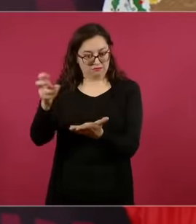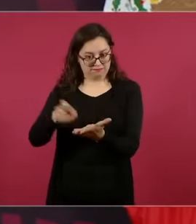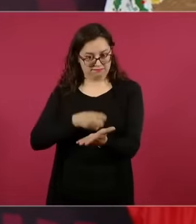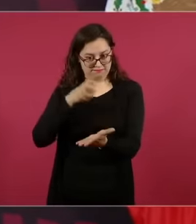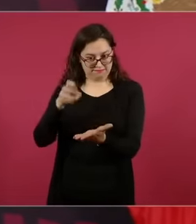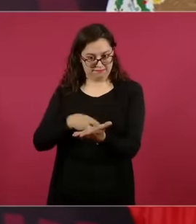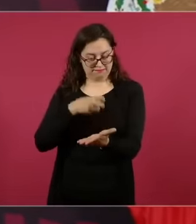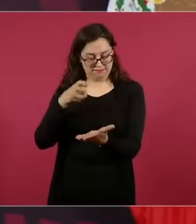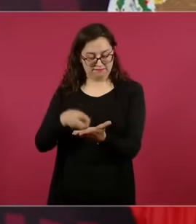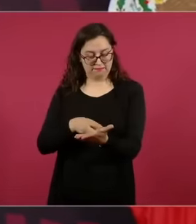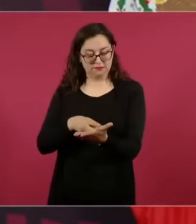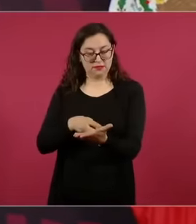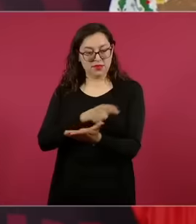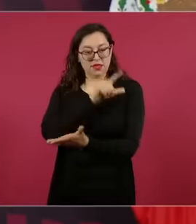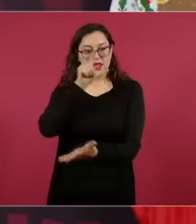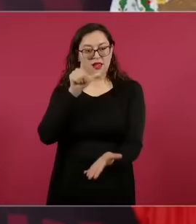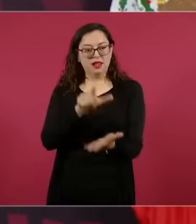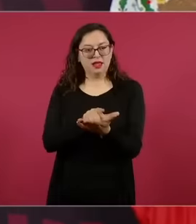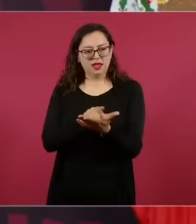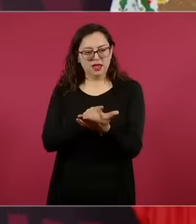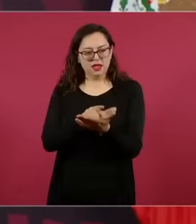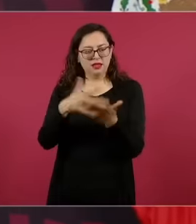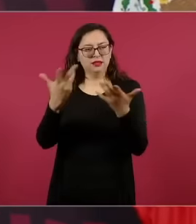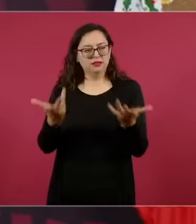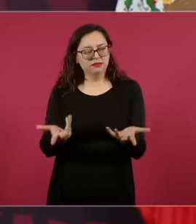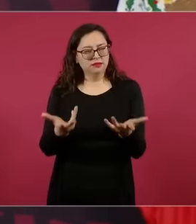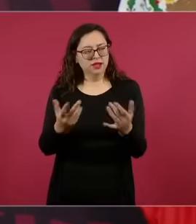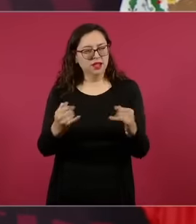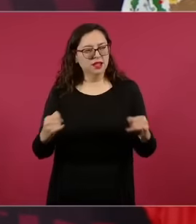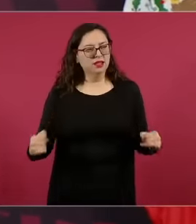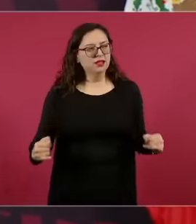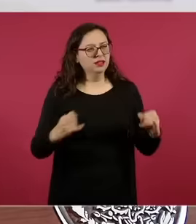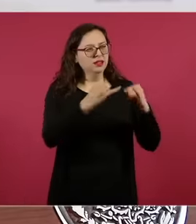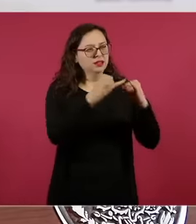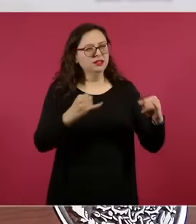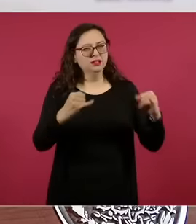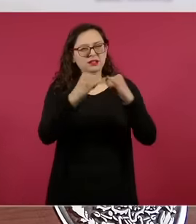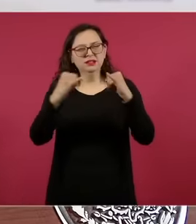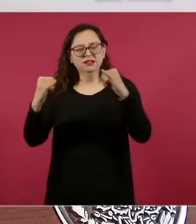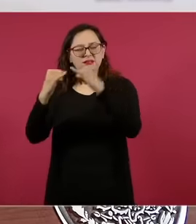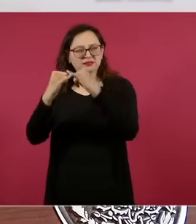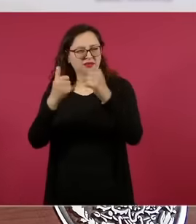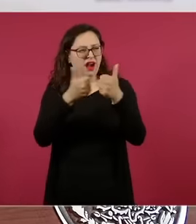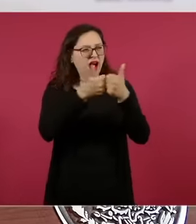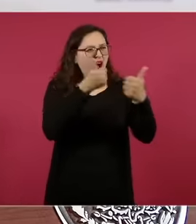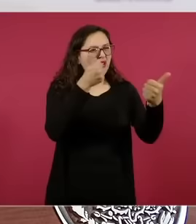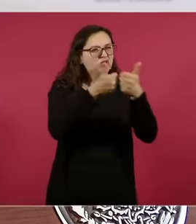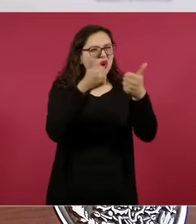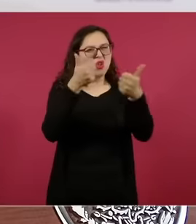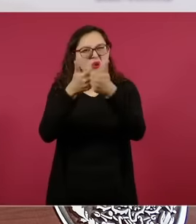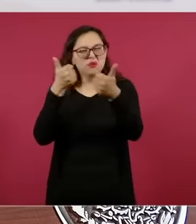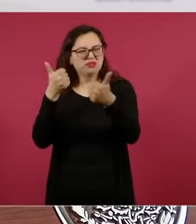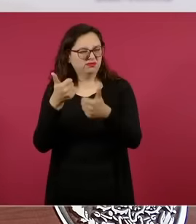eliminar todos estos organismos supuestamente autónomos que no sirven para